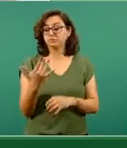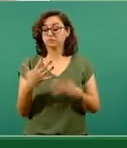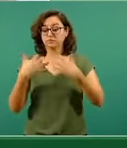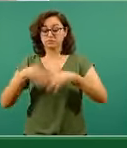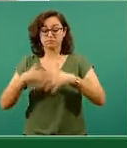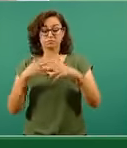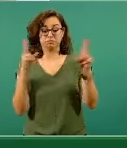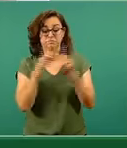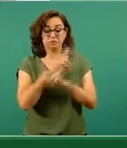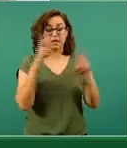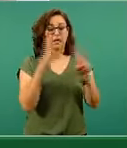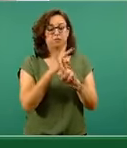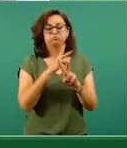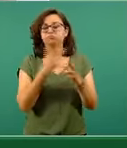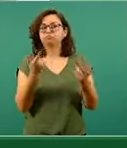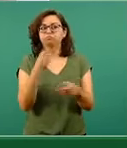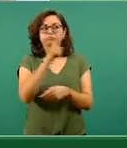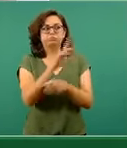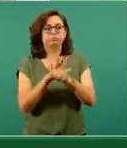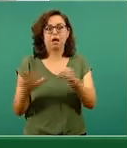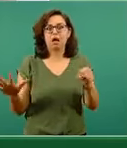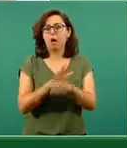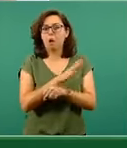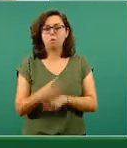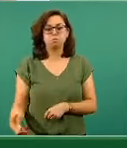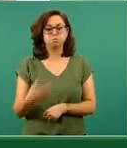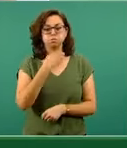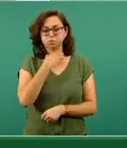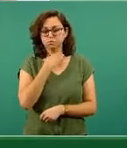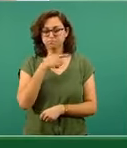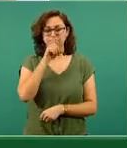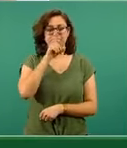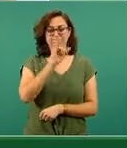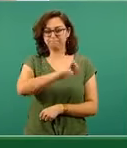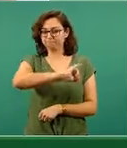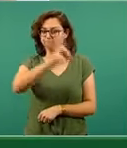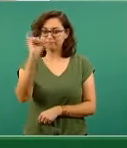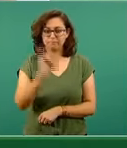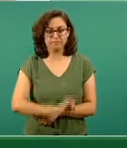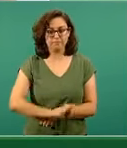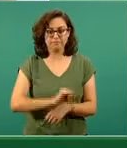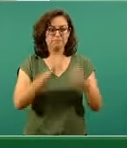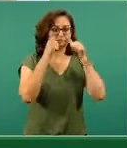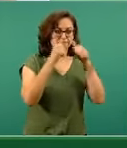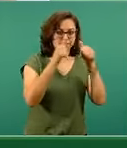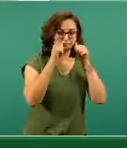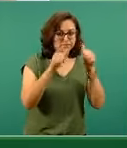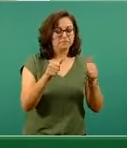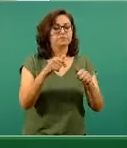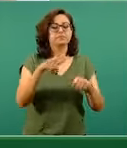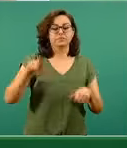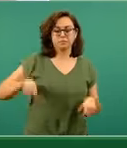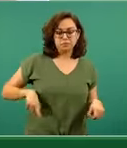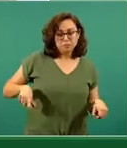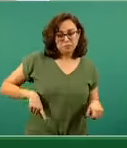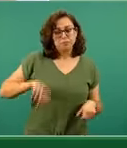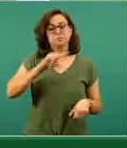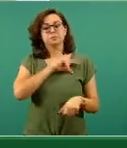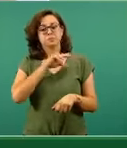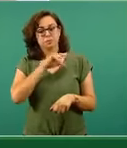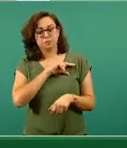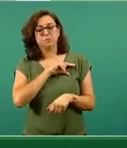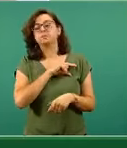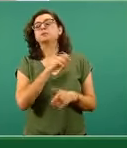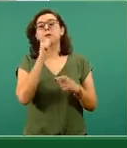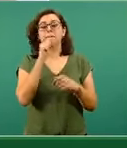por eso que no se vio jamás rebasada la capacidad física instalada de todas las instituciones, tanto públicas como privadas. El